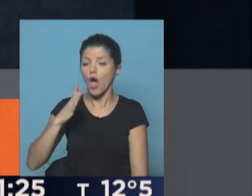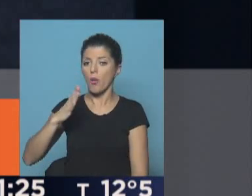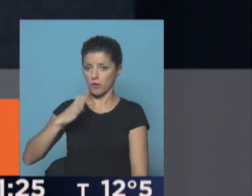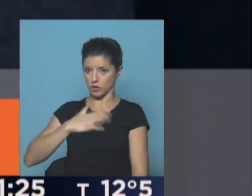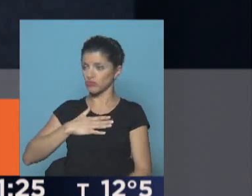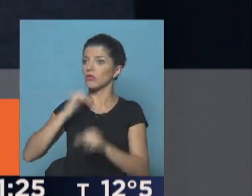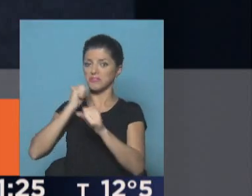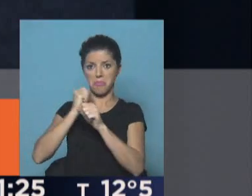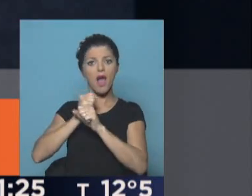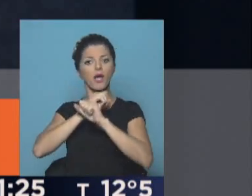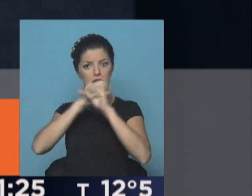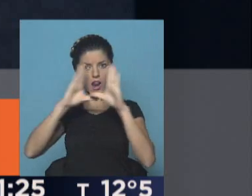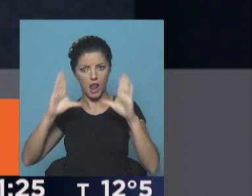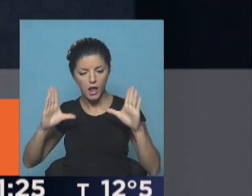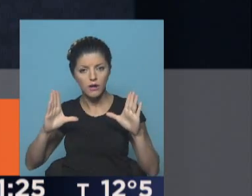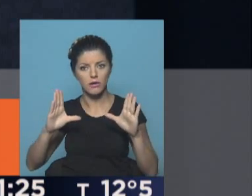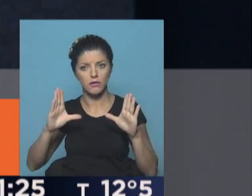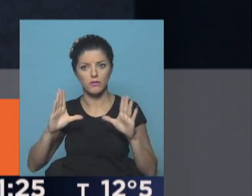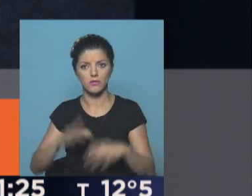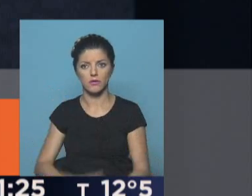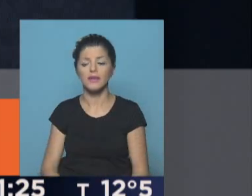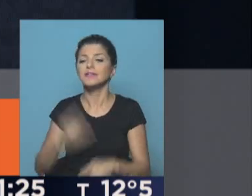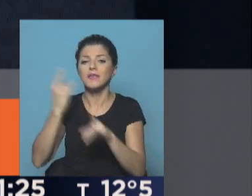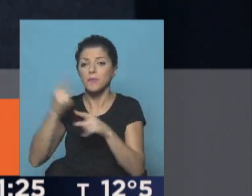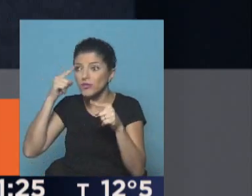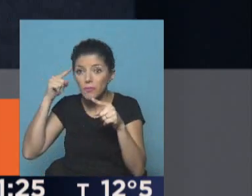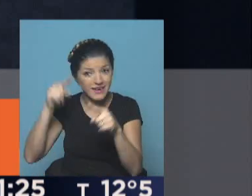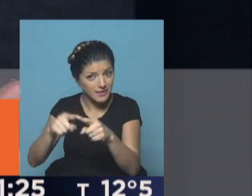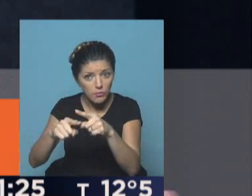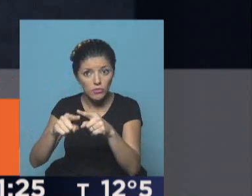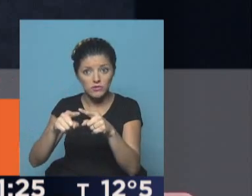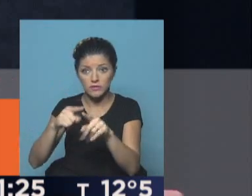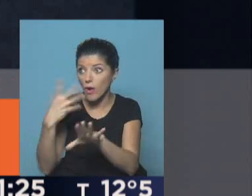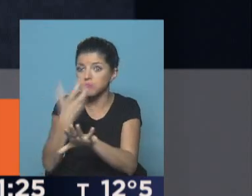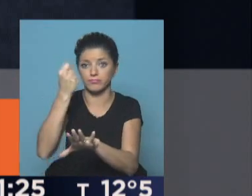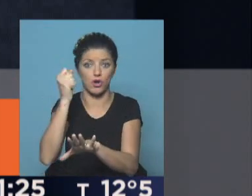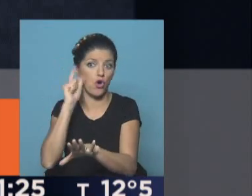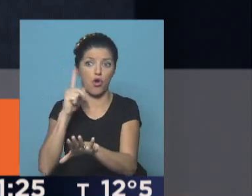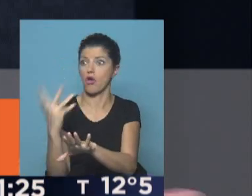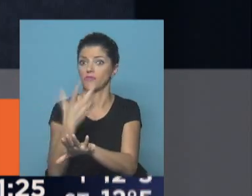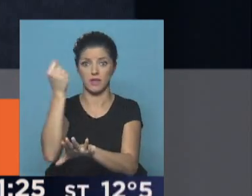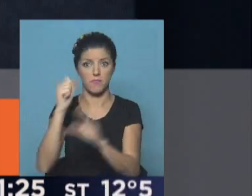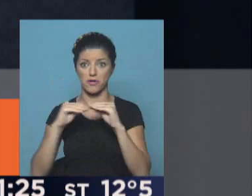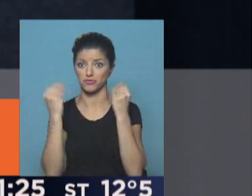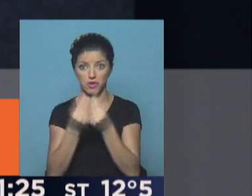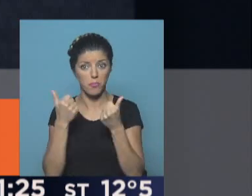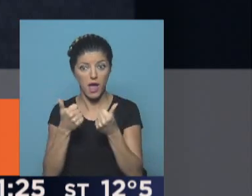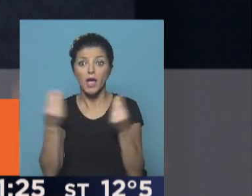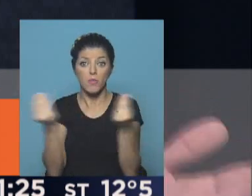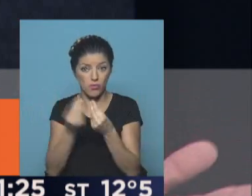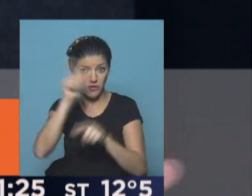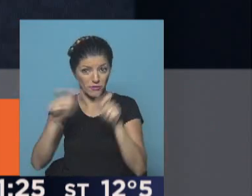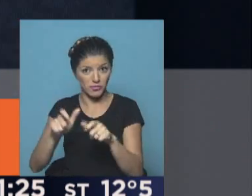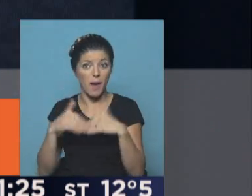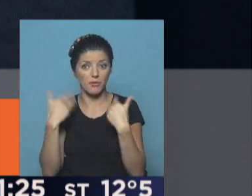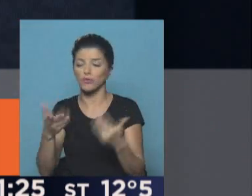con transparencia porque cada desafío que hemos asumido hemos tenido excelentes resultados que lo ha palpado millones de argentinos